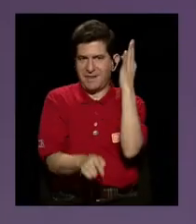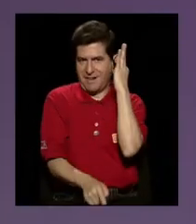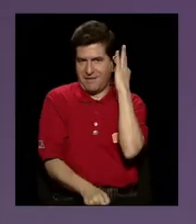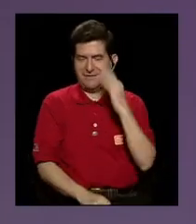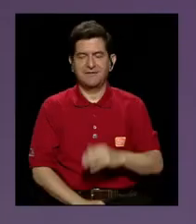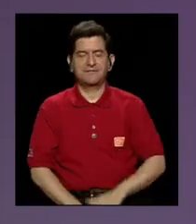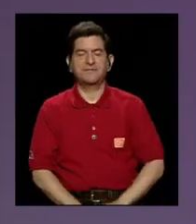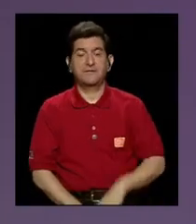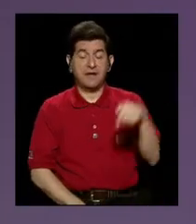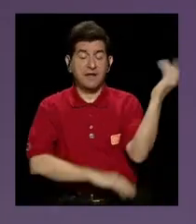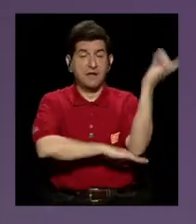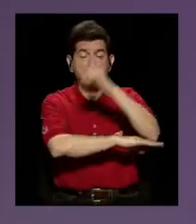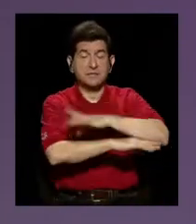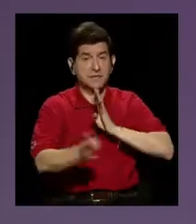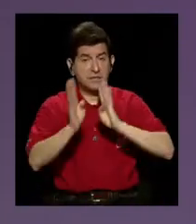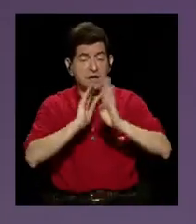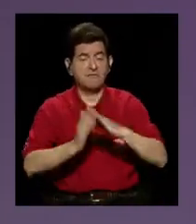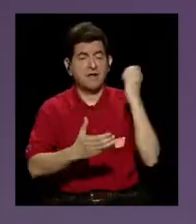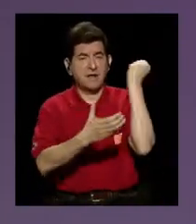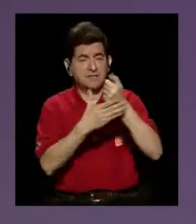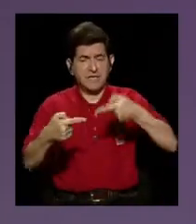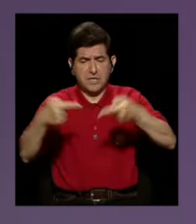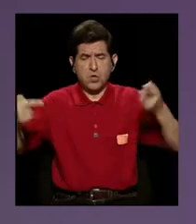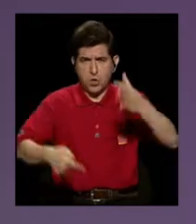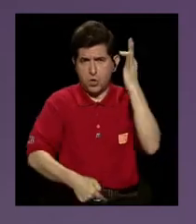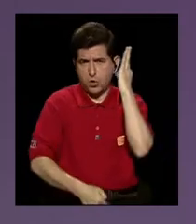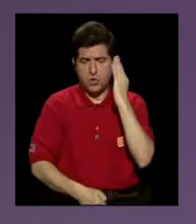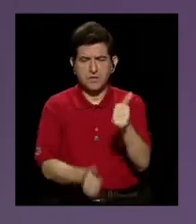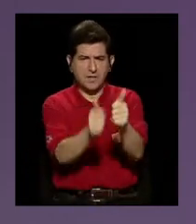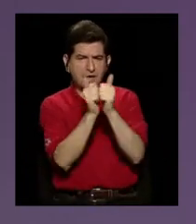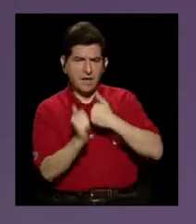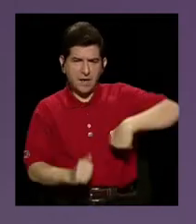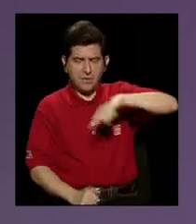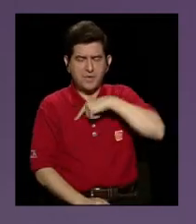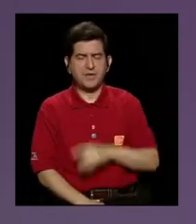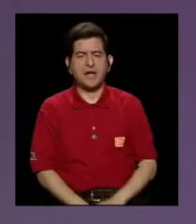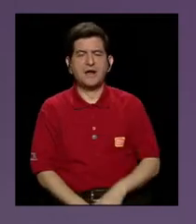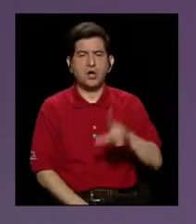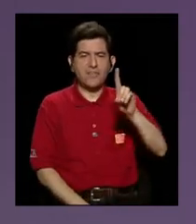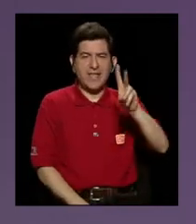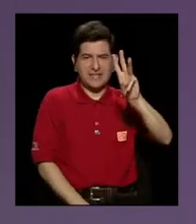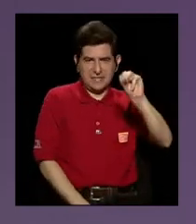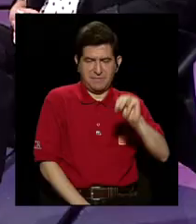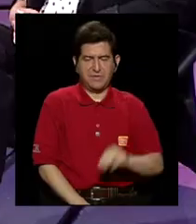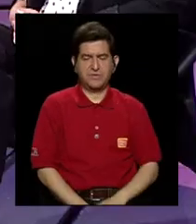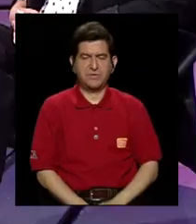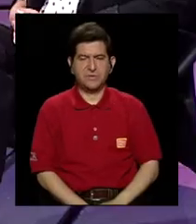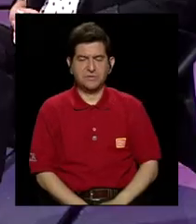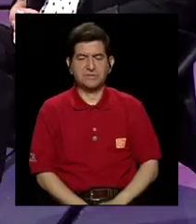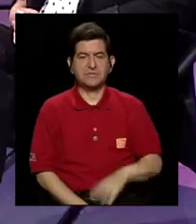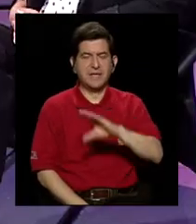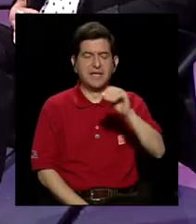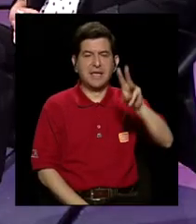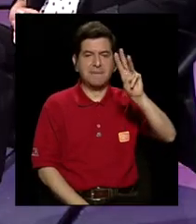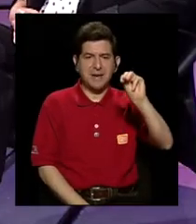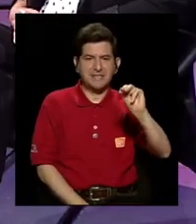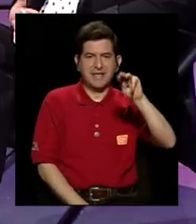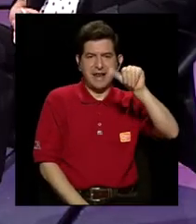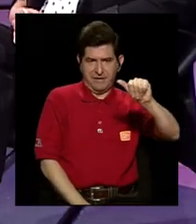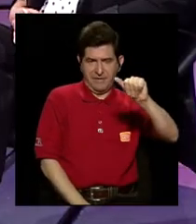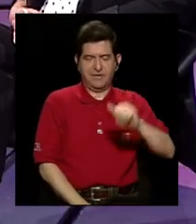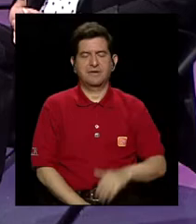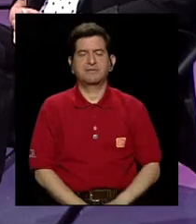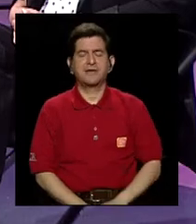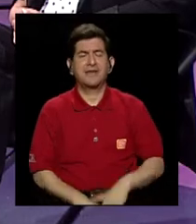Seguimos en el programa Palabra de Mujer, el día de hoy hablando de los femicidios. Nos acompaña Dixie Mendoza, doña Dixie y